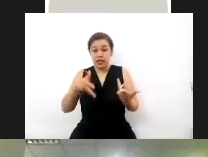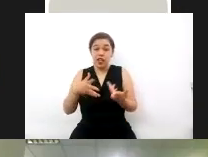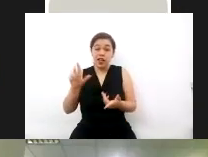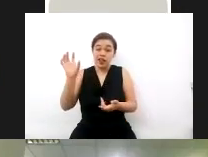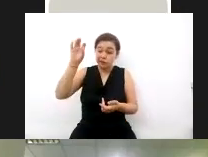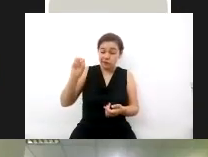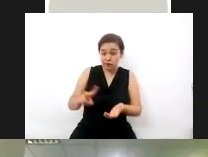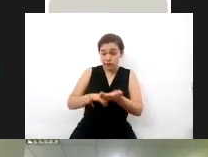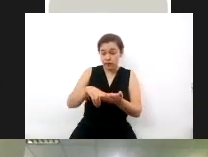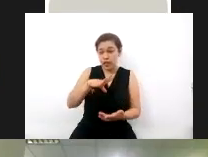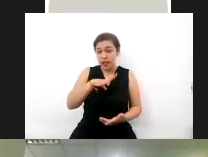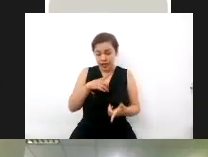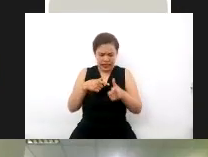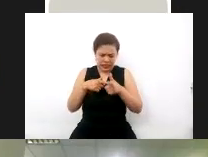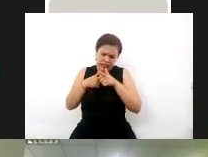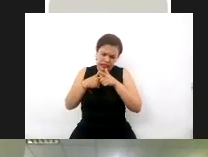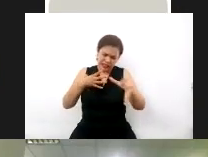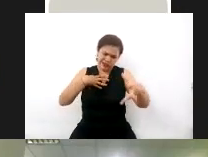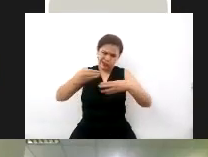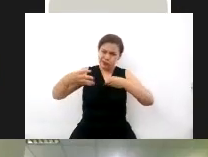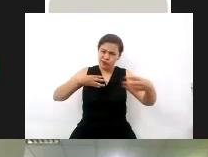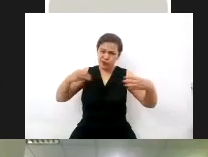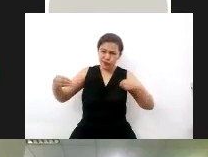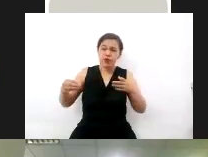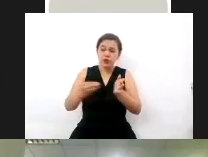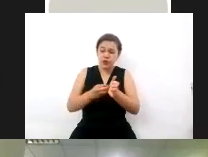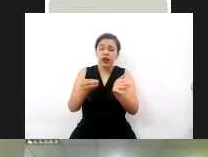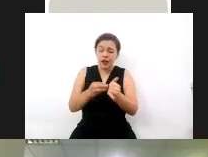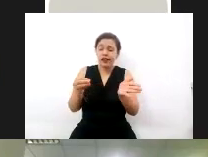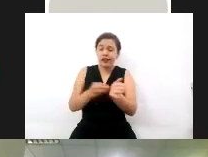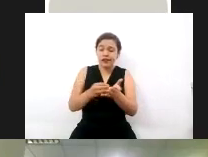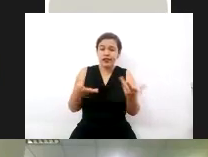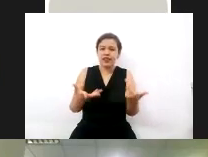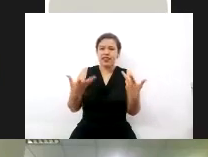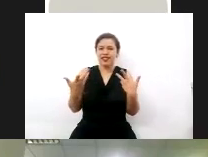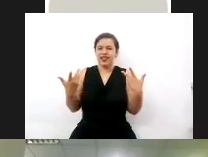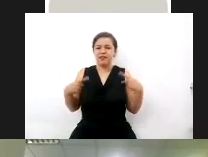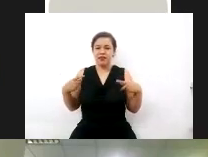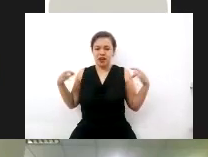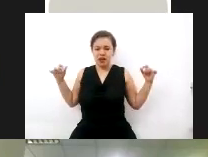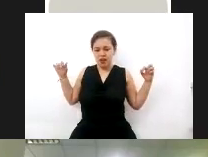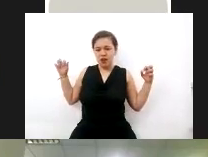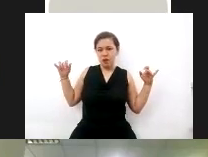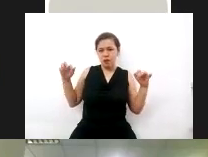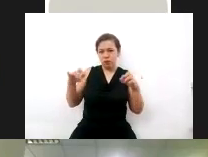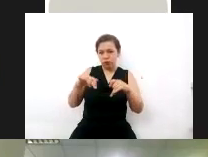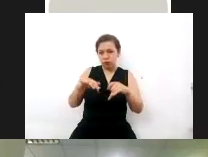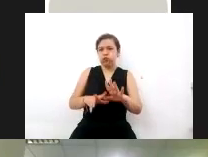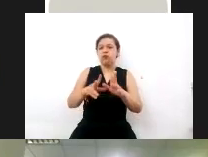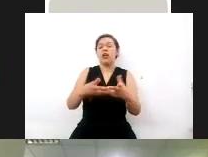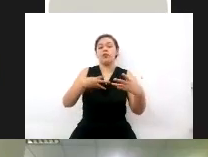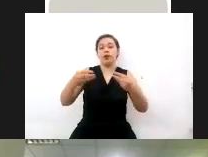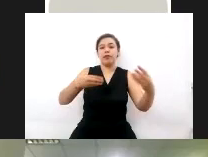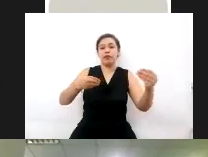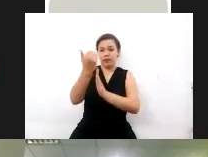verde, aún continúan los contagios y entonces el evitar las aglomeraciones vamos a evitar nuevamente